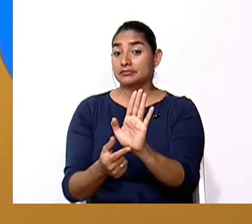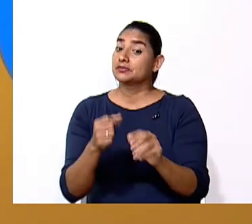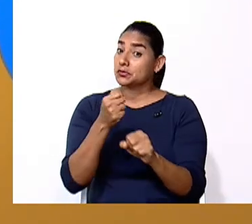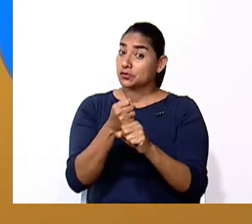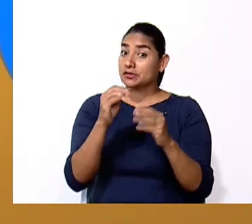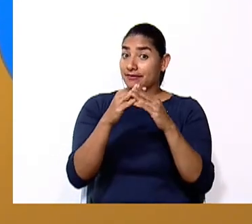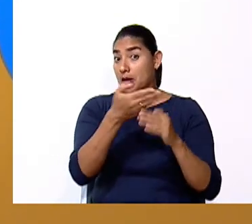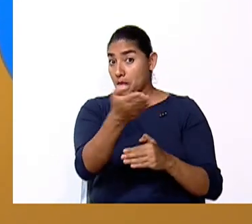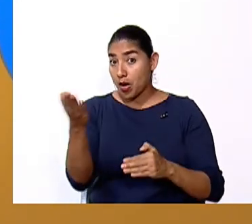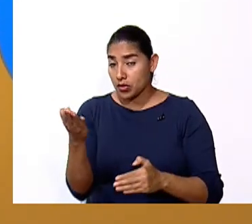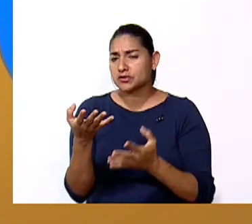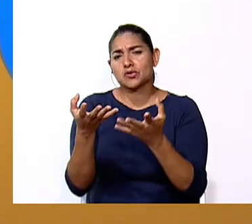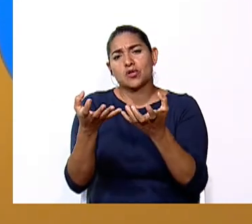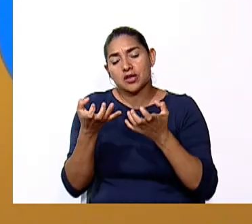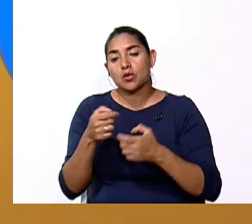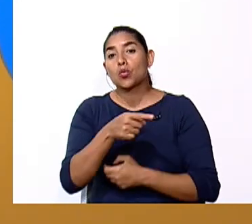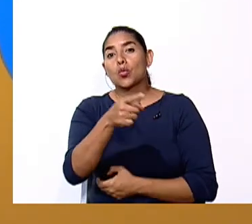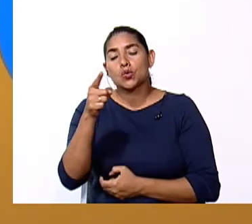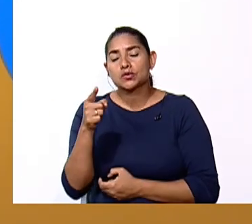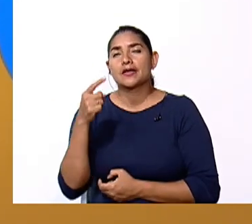pero no el de capturar a Garavito.